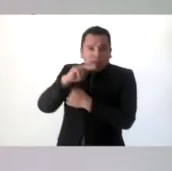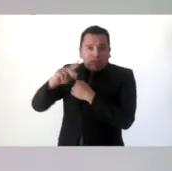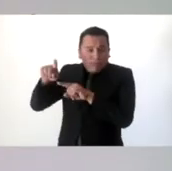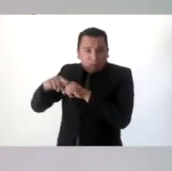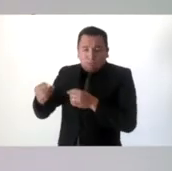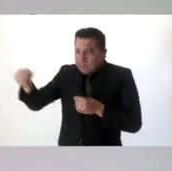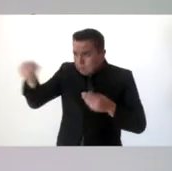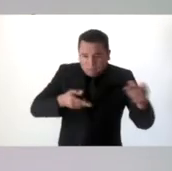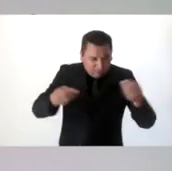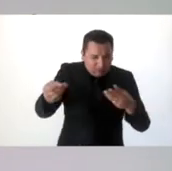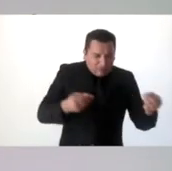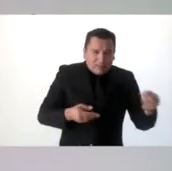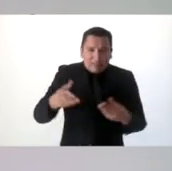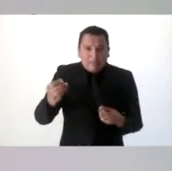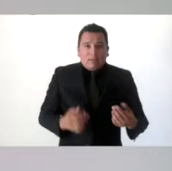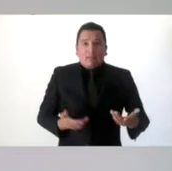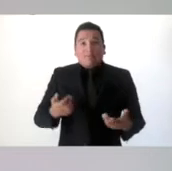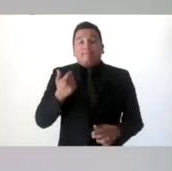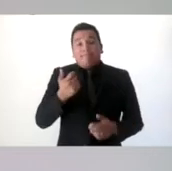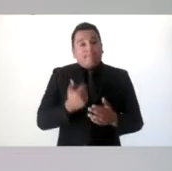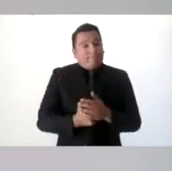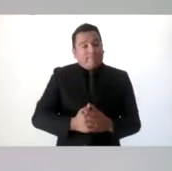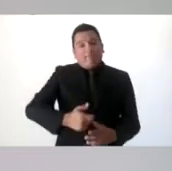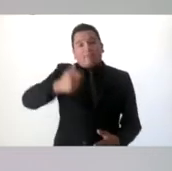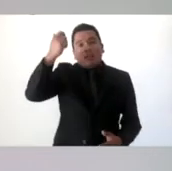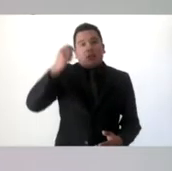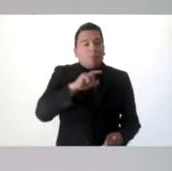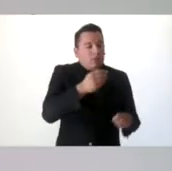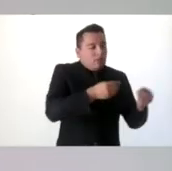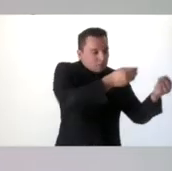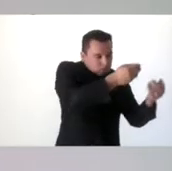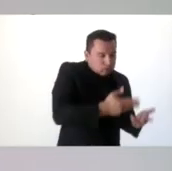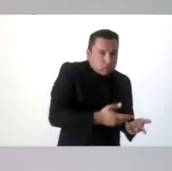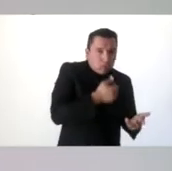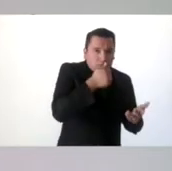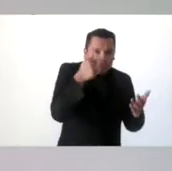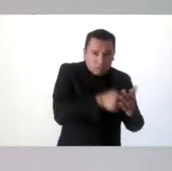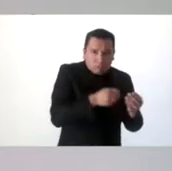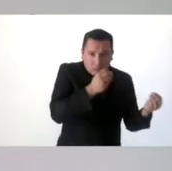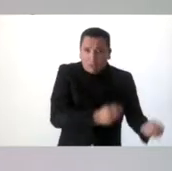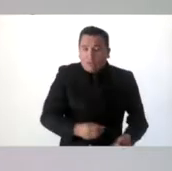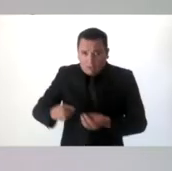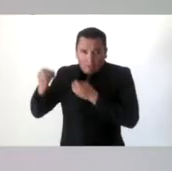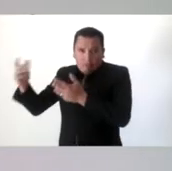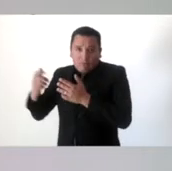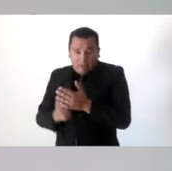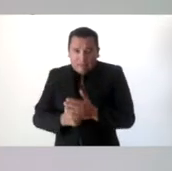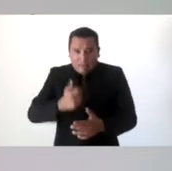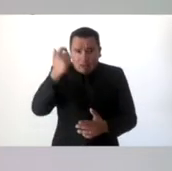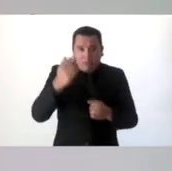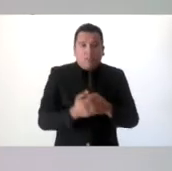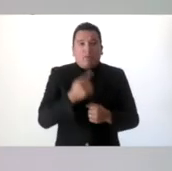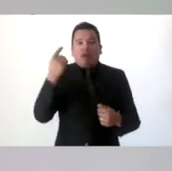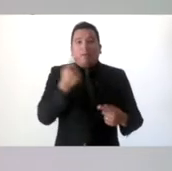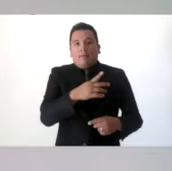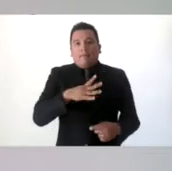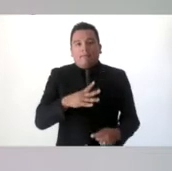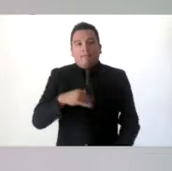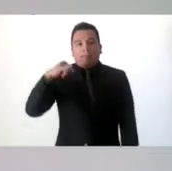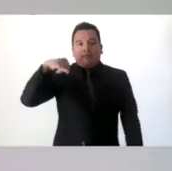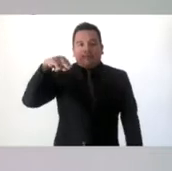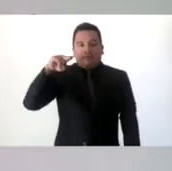es muy complicado, es muy caro el envío del voto, el regreso del voto que lo paga el Instituto Nacional Electoral, el ciudadano